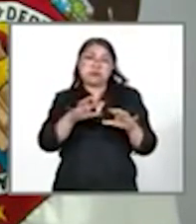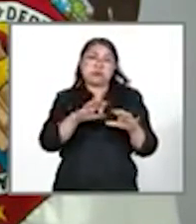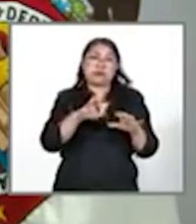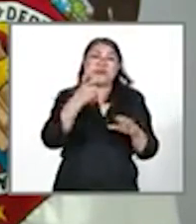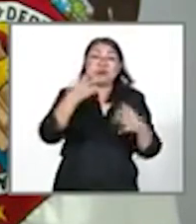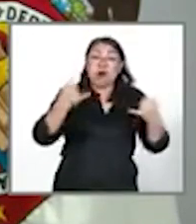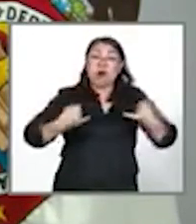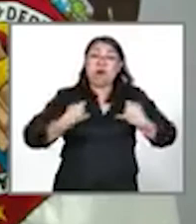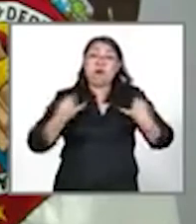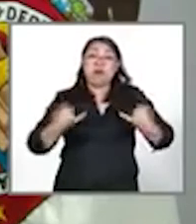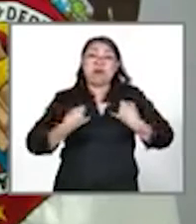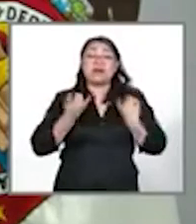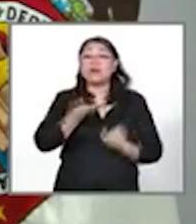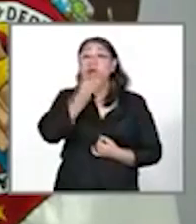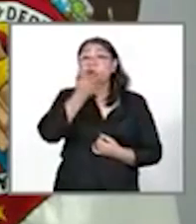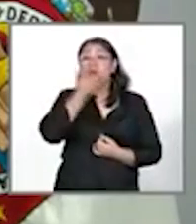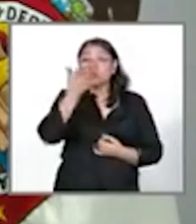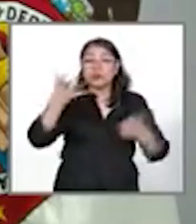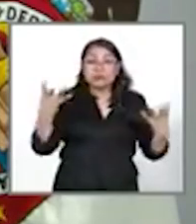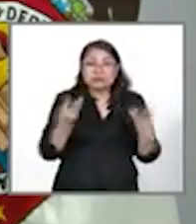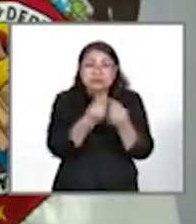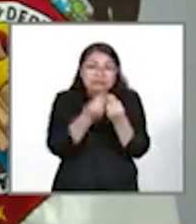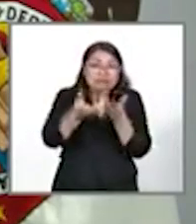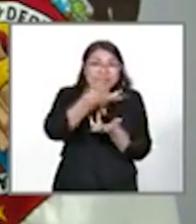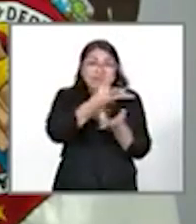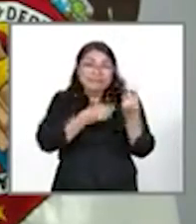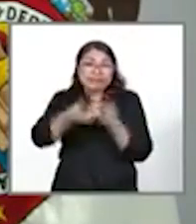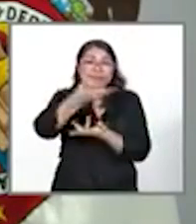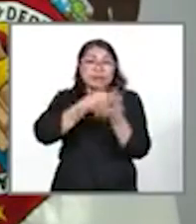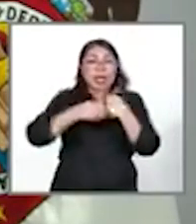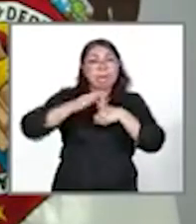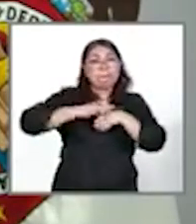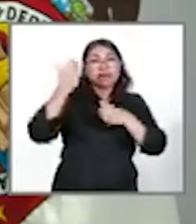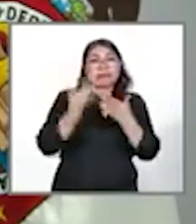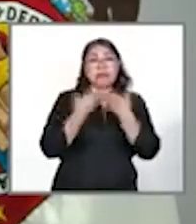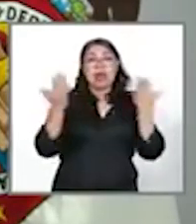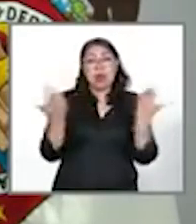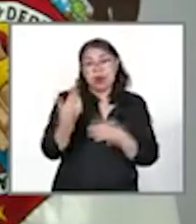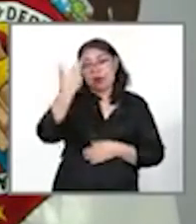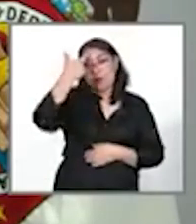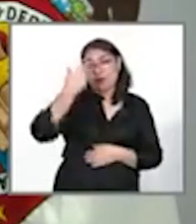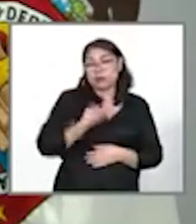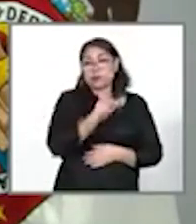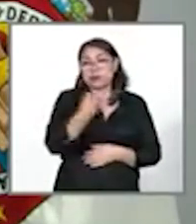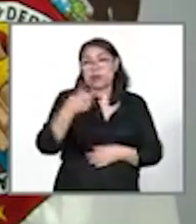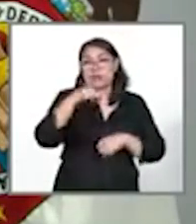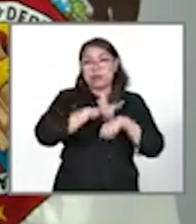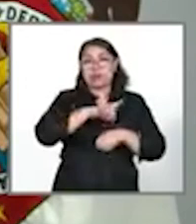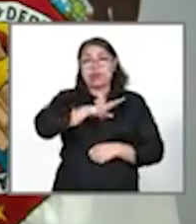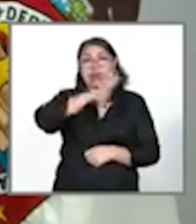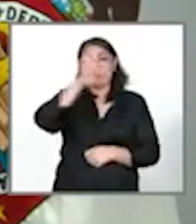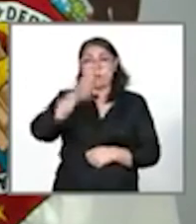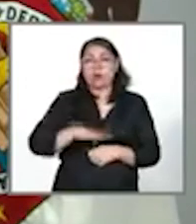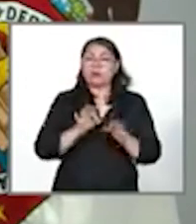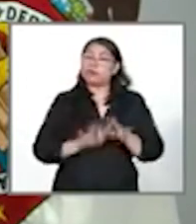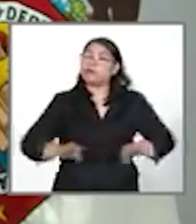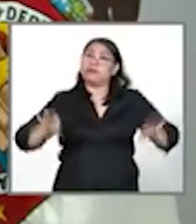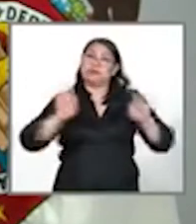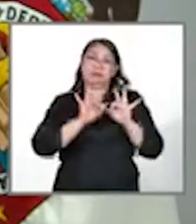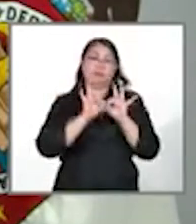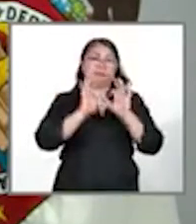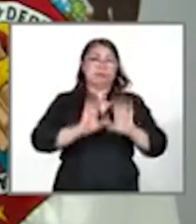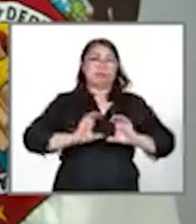los jóvenes y sobre todo en estos días que se conmemora los Días de Muertos. Las medidas